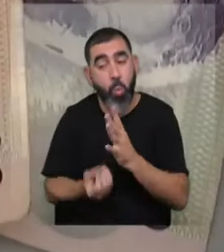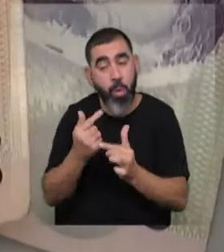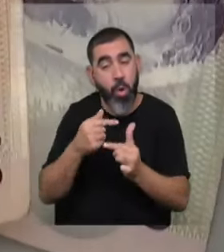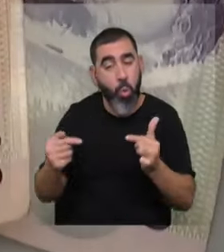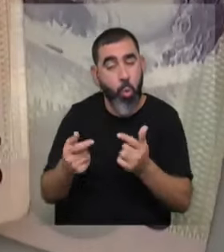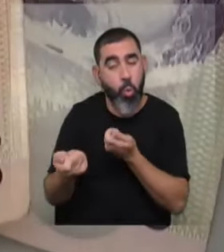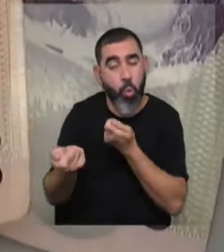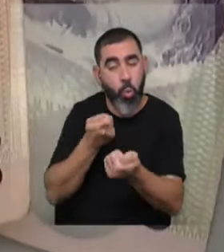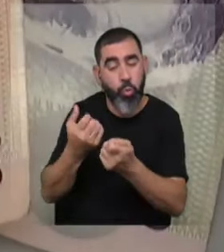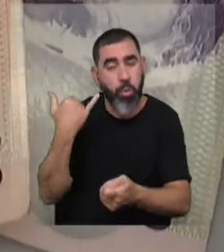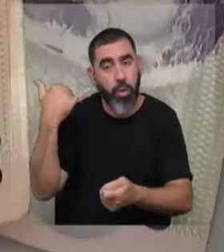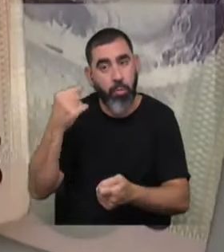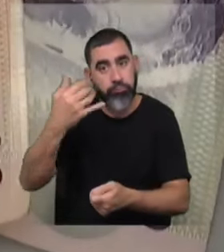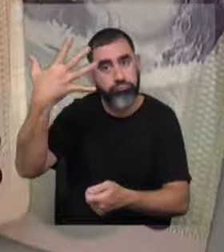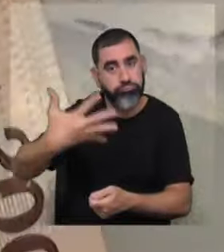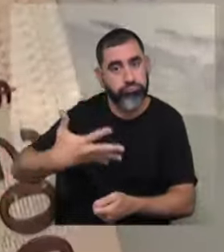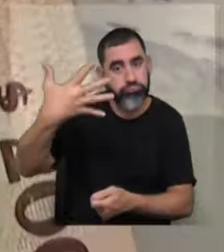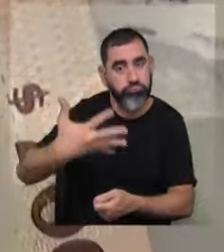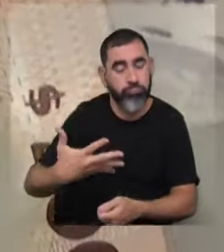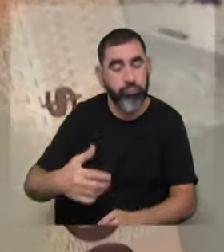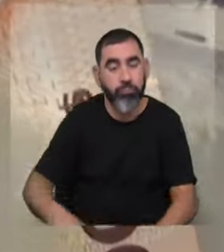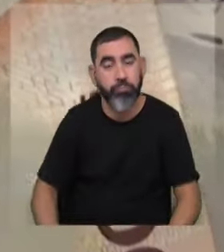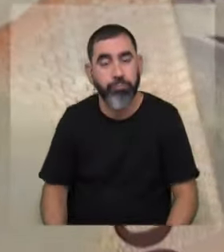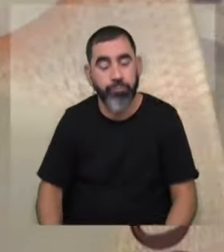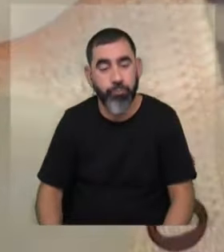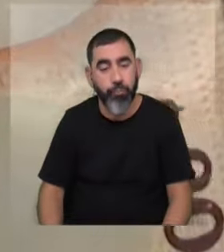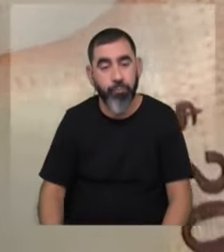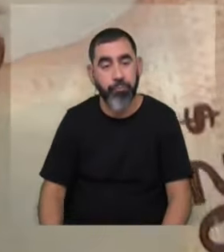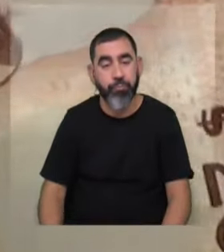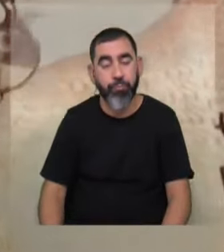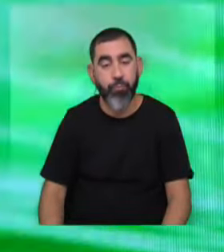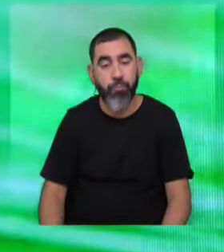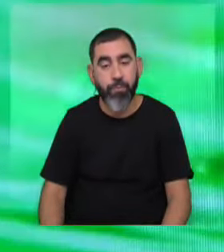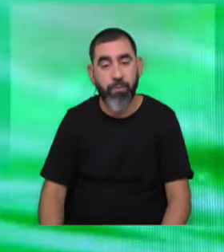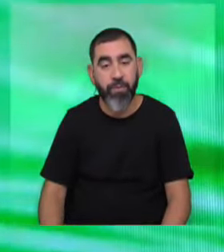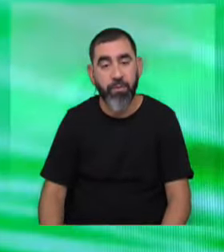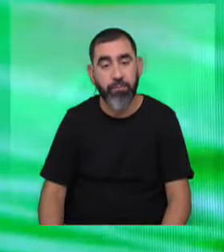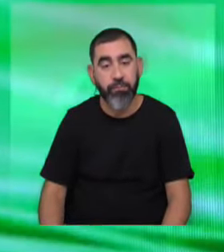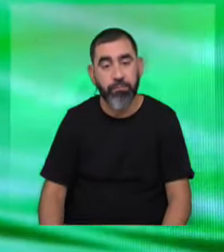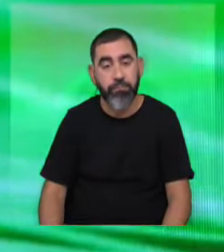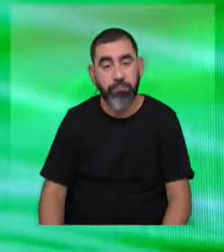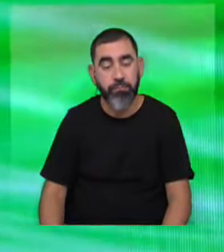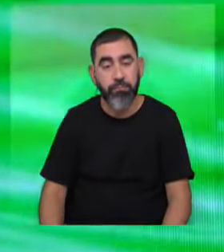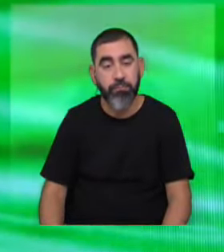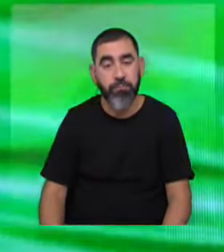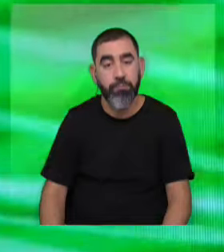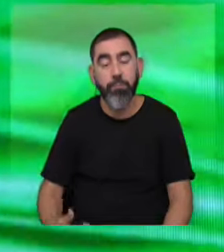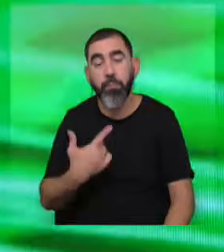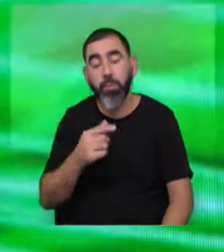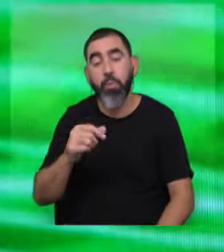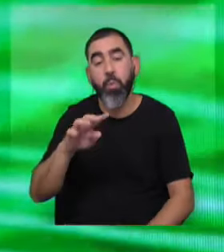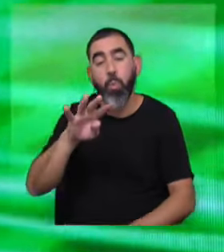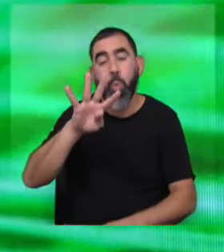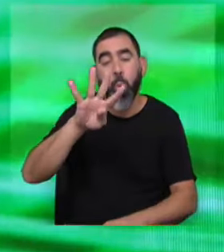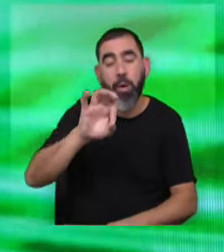préstamos y tasas muy superiores a las aprobadas por el Banco Central. cuando estamos hablando del consumo, estamos hablando del